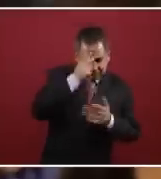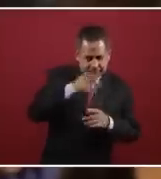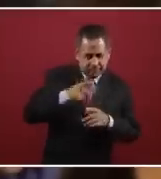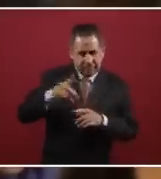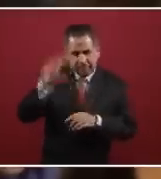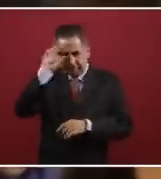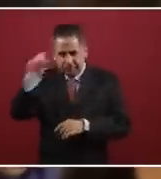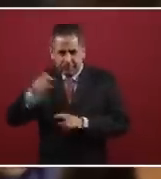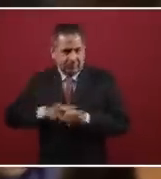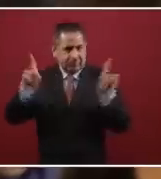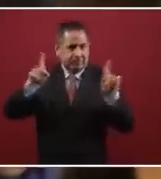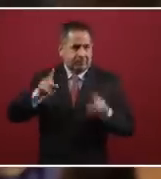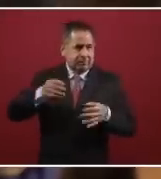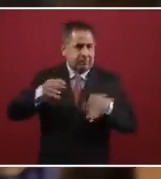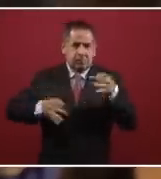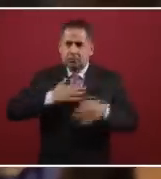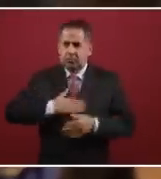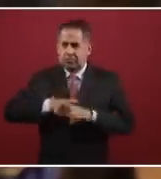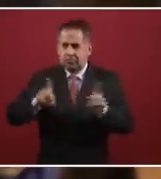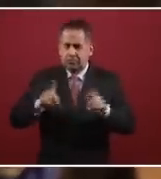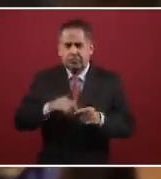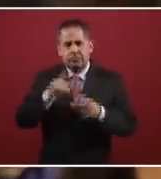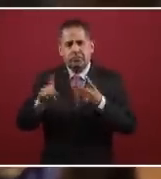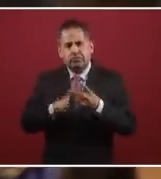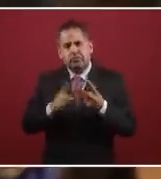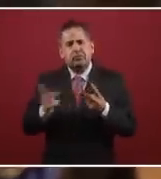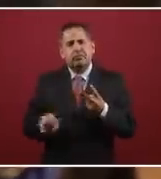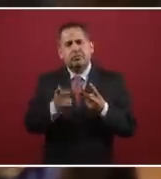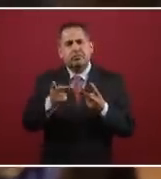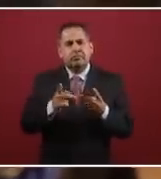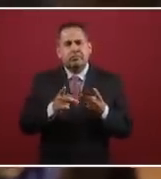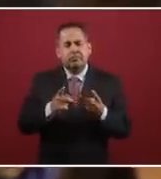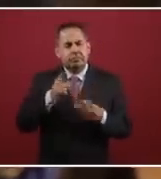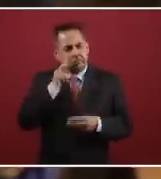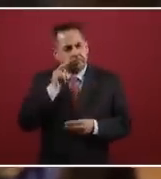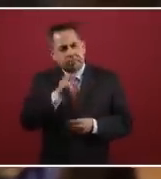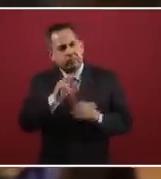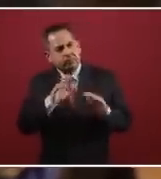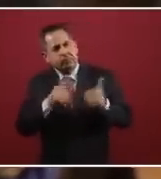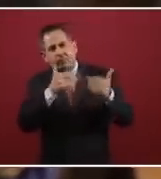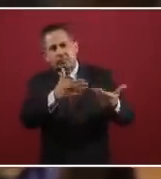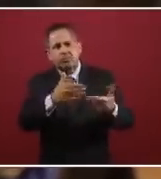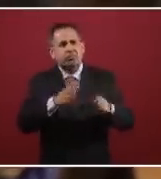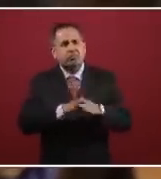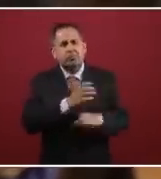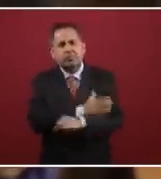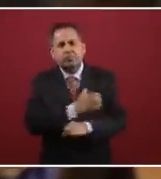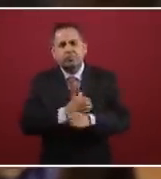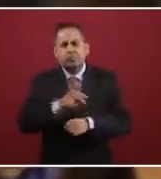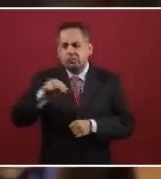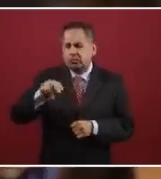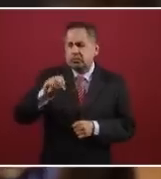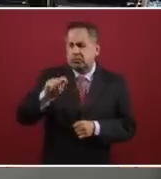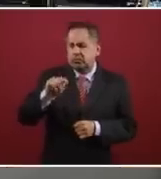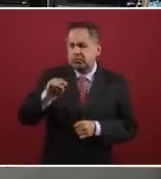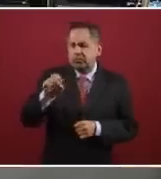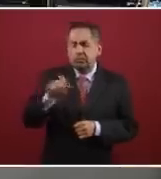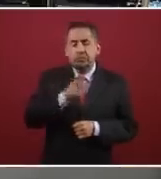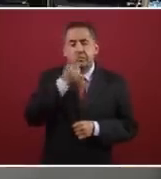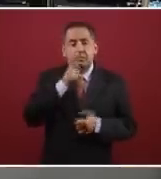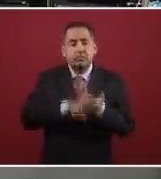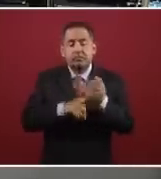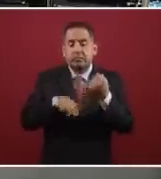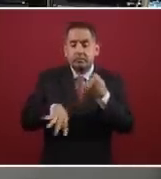México. Y por otro lado también tengo una pregunta, vi allá afuera a los compañeros de Notimex, llevan 14